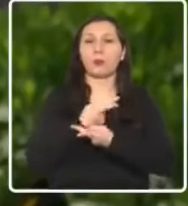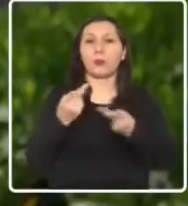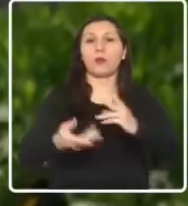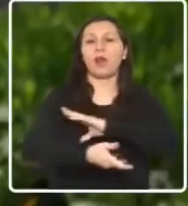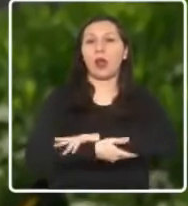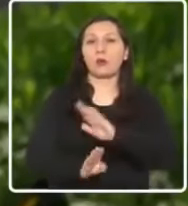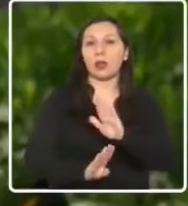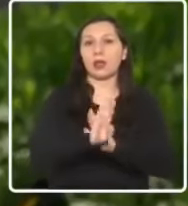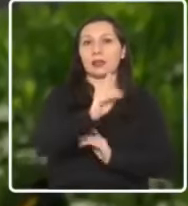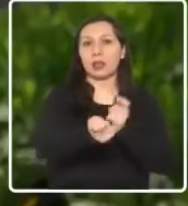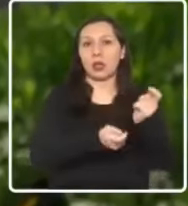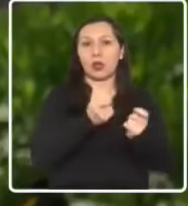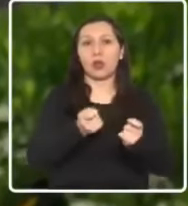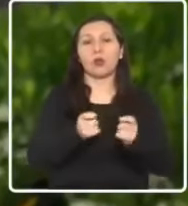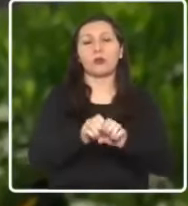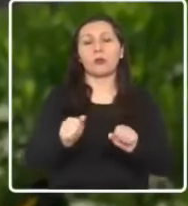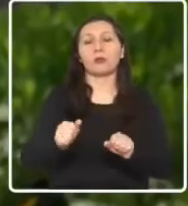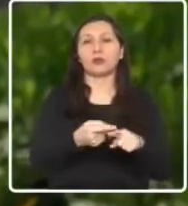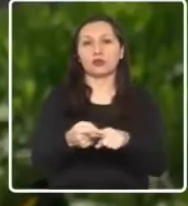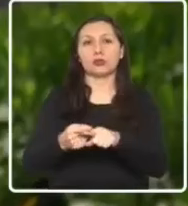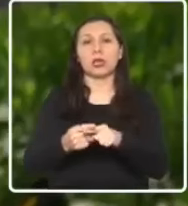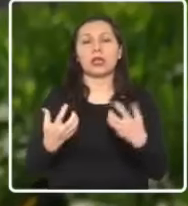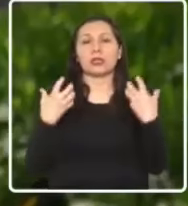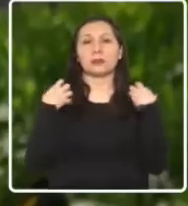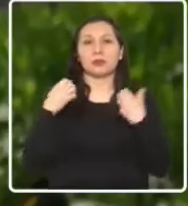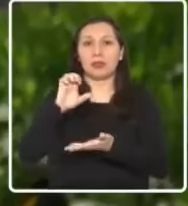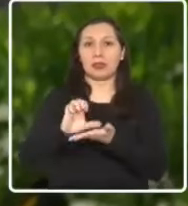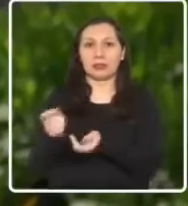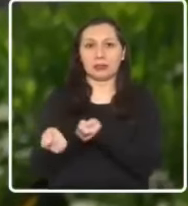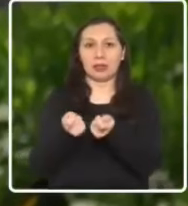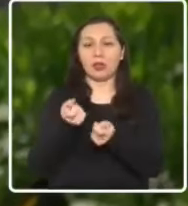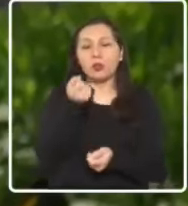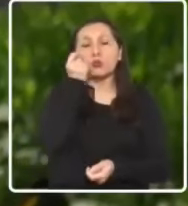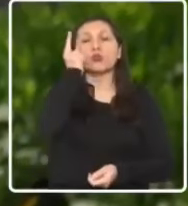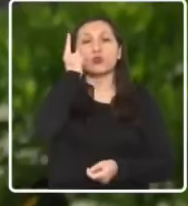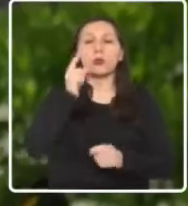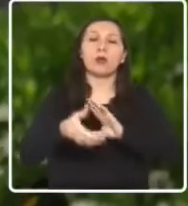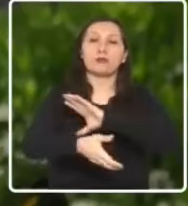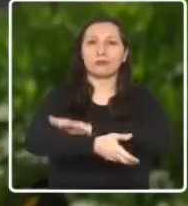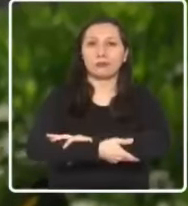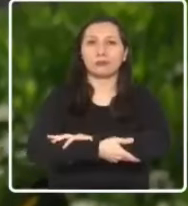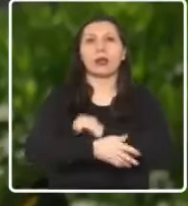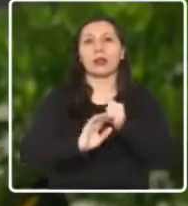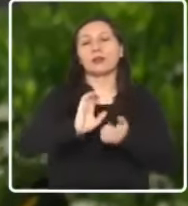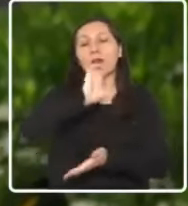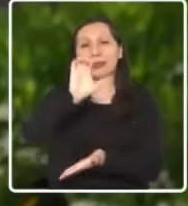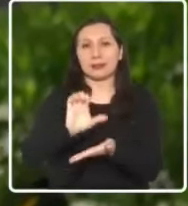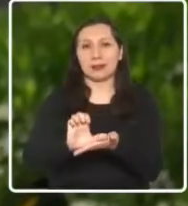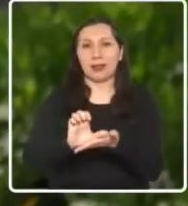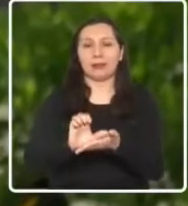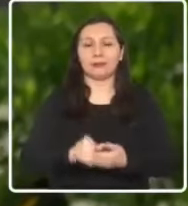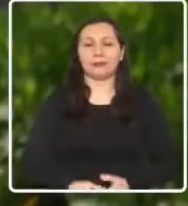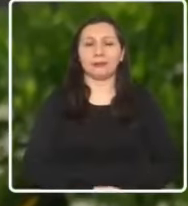el Pacto por el Crecimiento Económico, el Progreso Social y la Responsabilidad Fiscal, que hemos conocido en general como Pacto Fiscal.